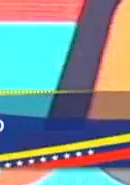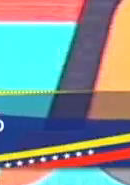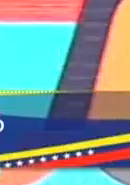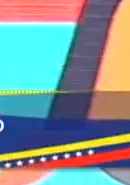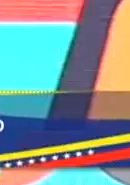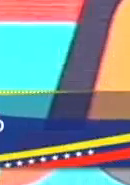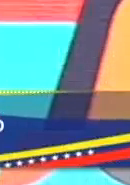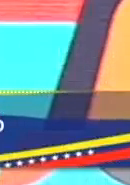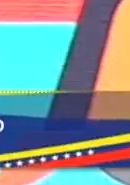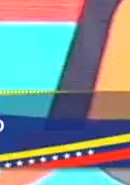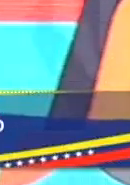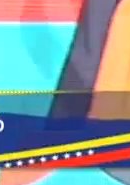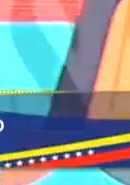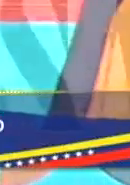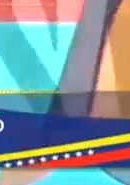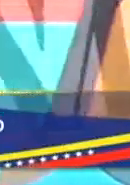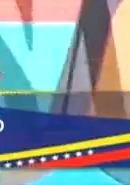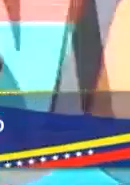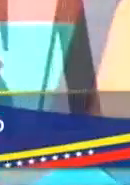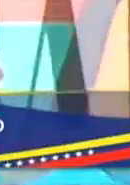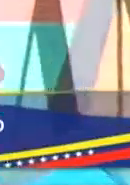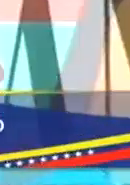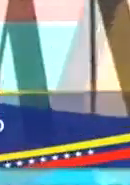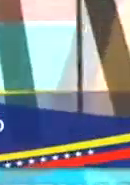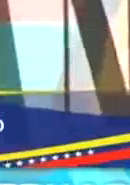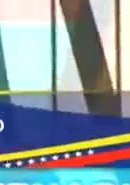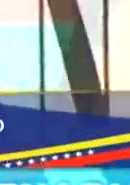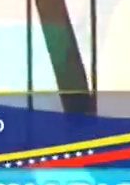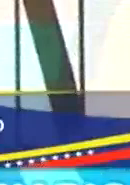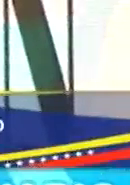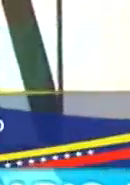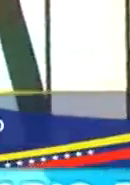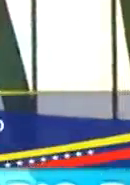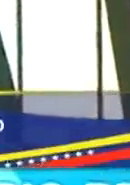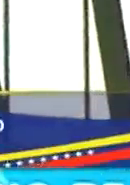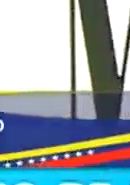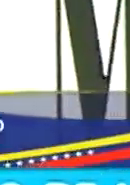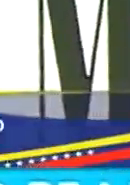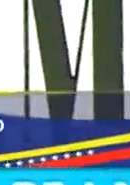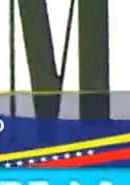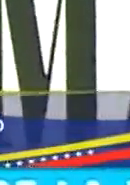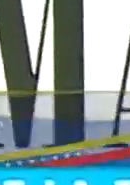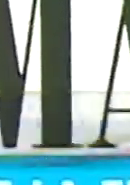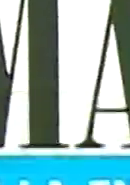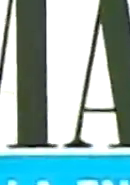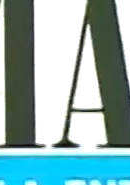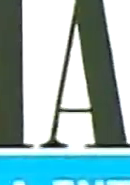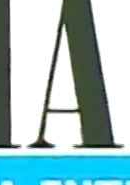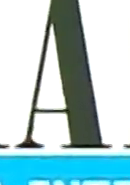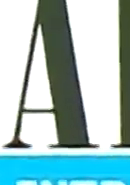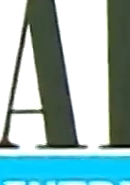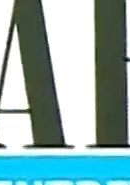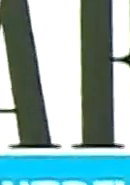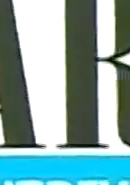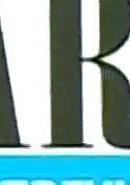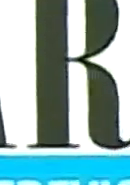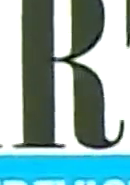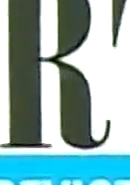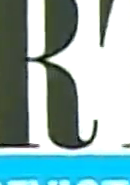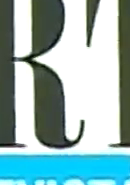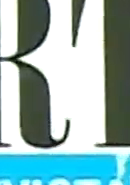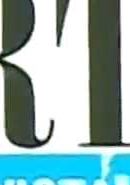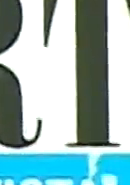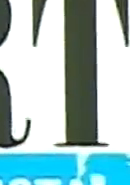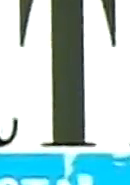200 años nuestros pueblos vivieron su momento estelar de victoria. Y después, como tanto